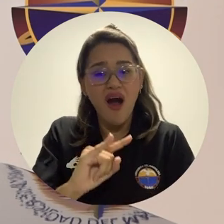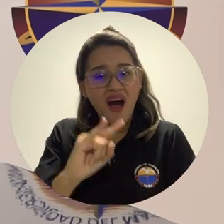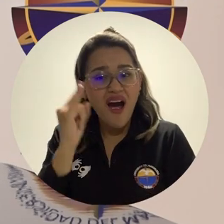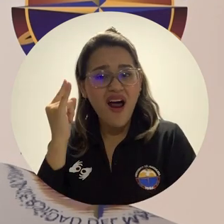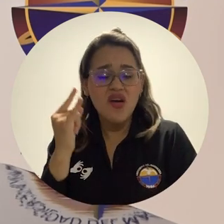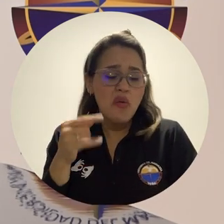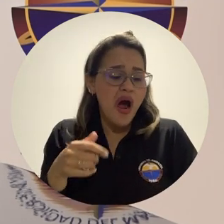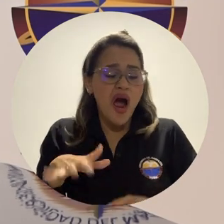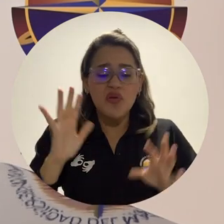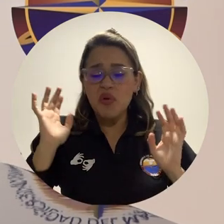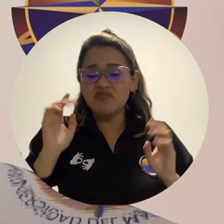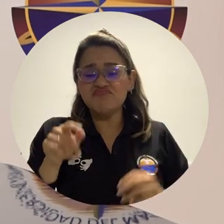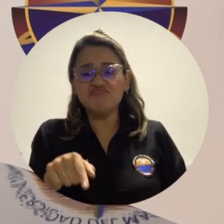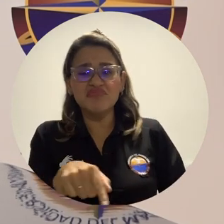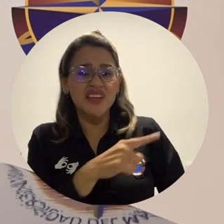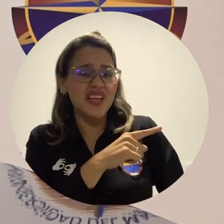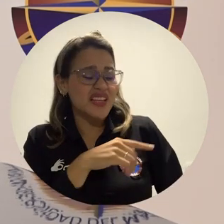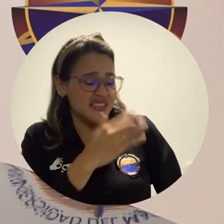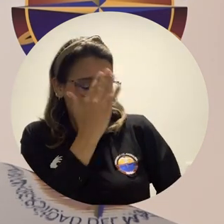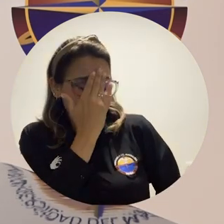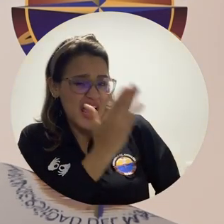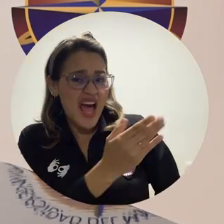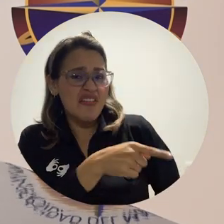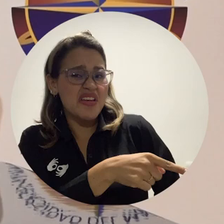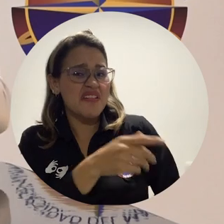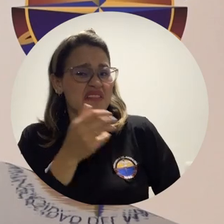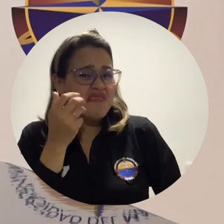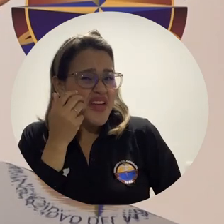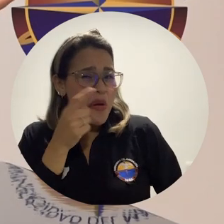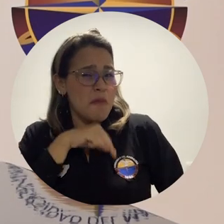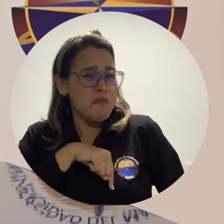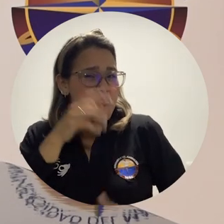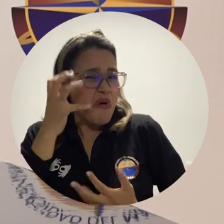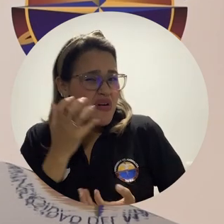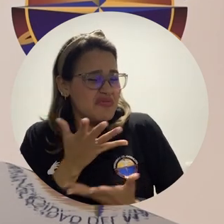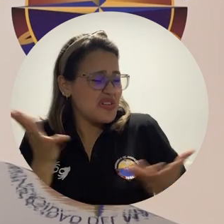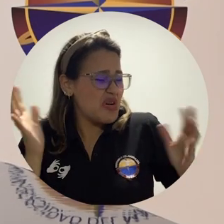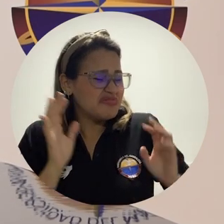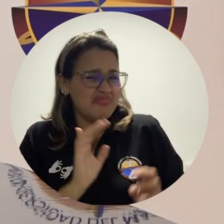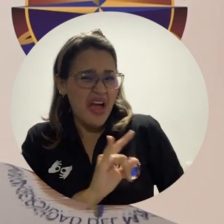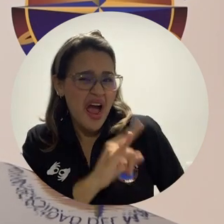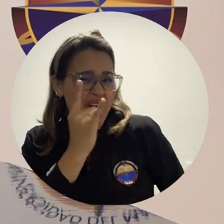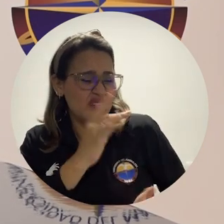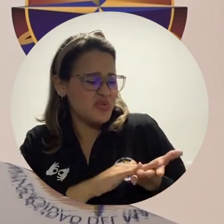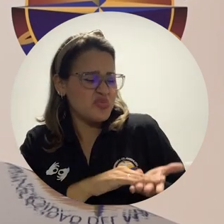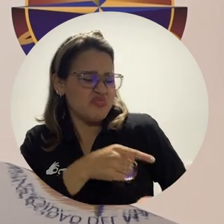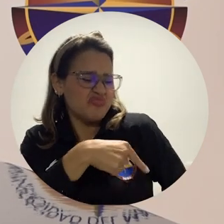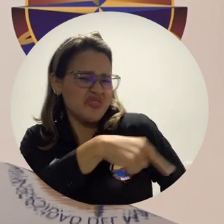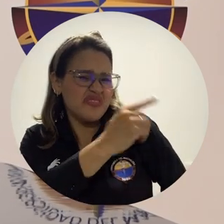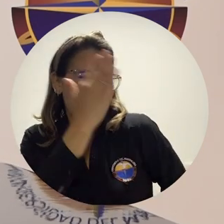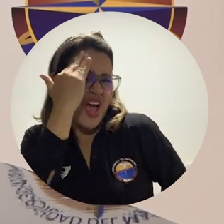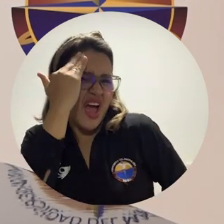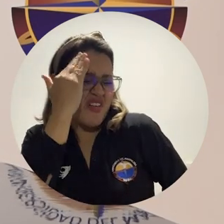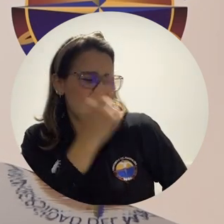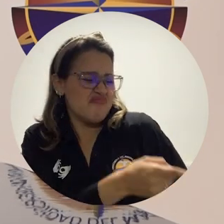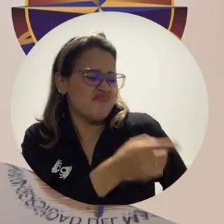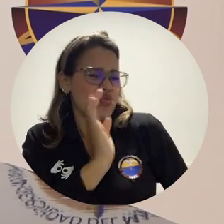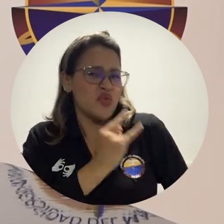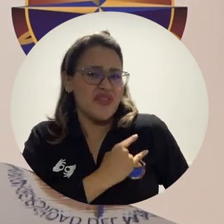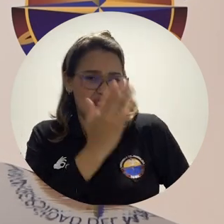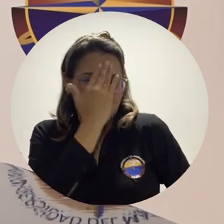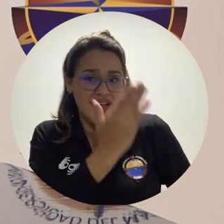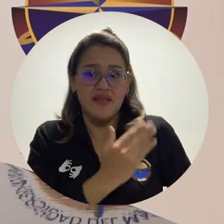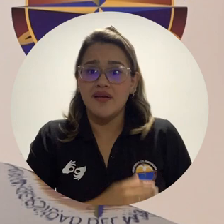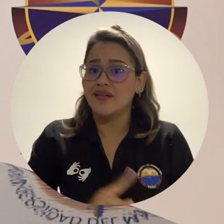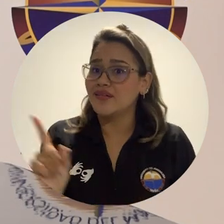a los jóvenes que llegan cada vez más jóvenes, más niños a la institución y pensar que en la universidad van a encontrar todo. La universidad es un agente más en el desarrollo